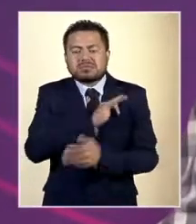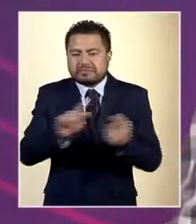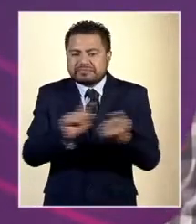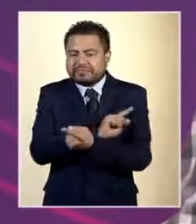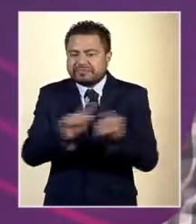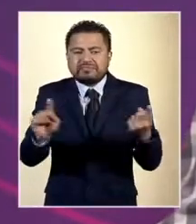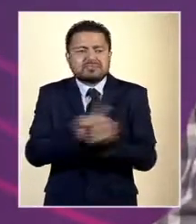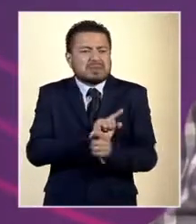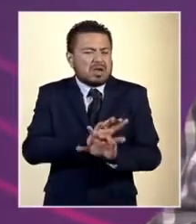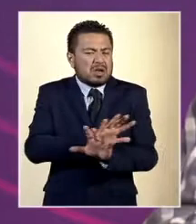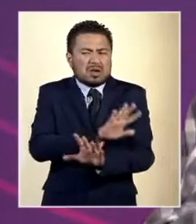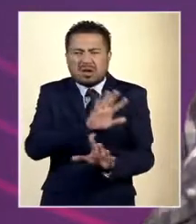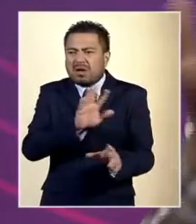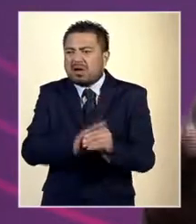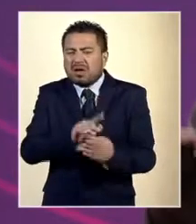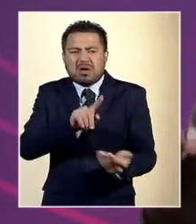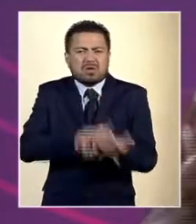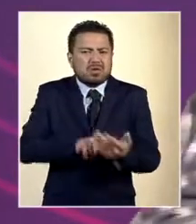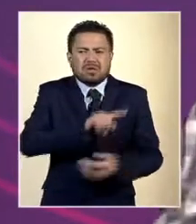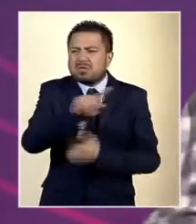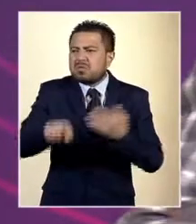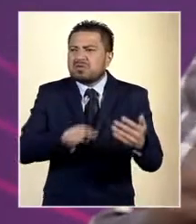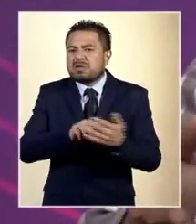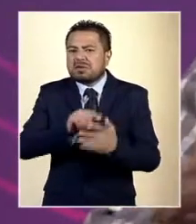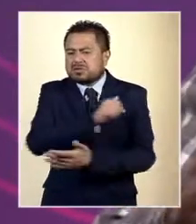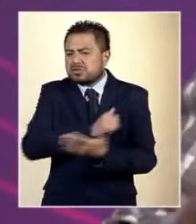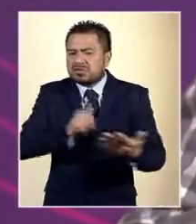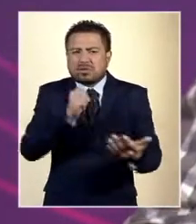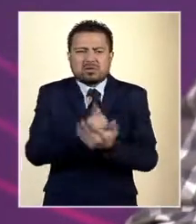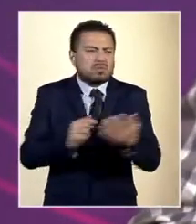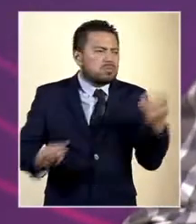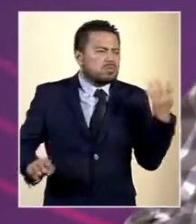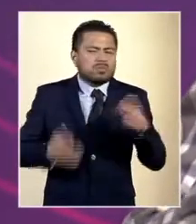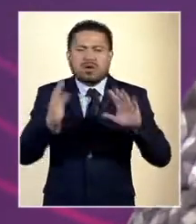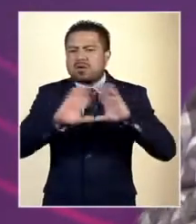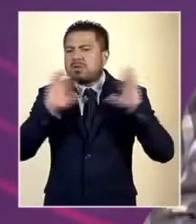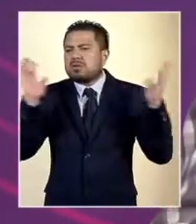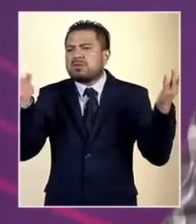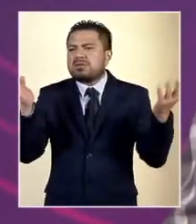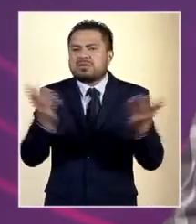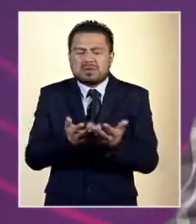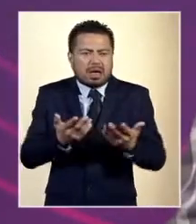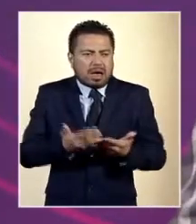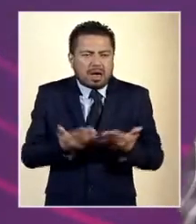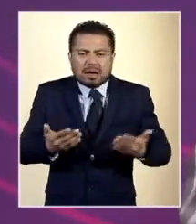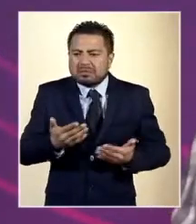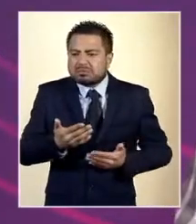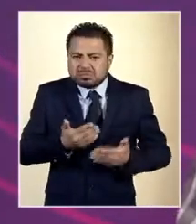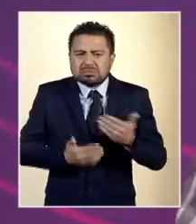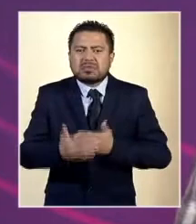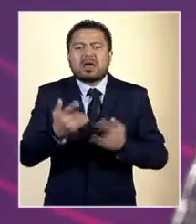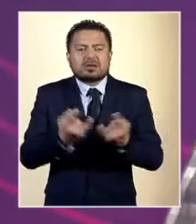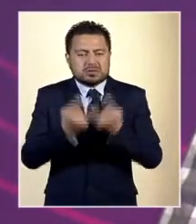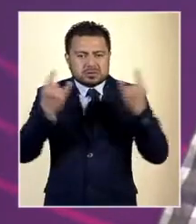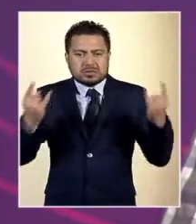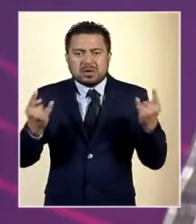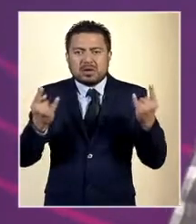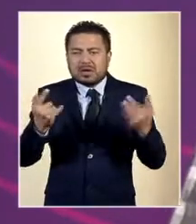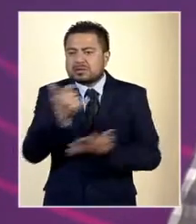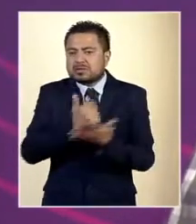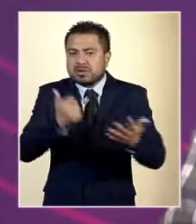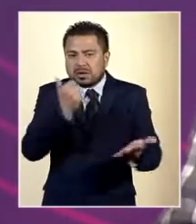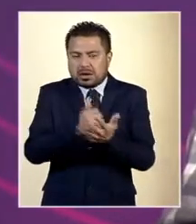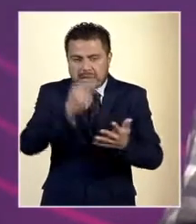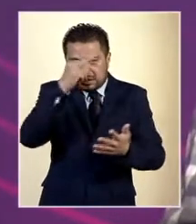encontrar prácticamente en todos los espacios públicos de todas las ciudades del mundo, ¿no? En muchos momentos de la historia. En la Ciudad